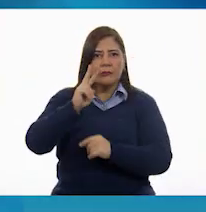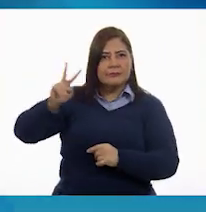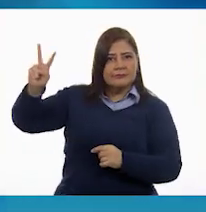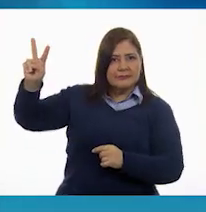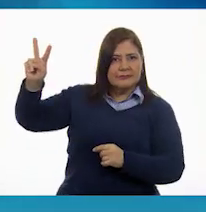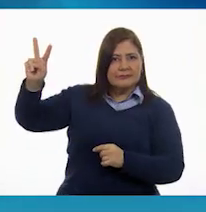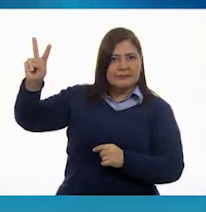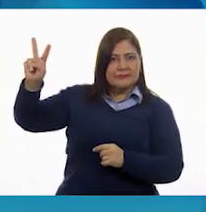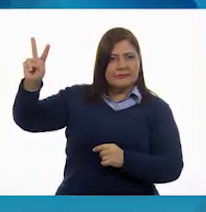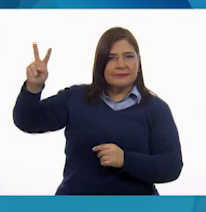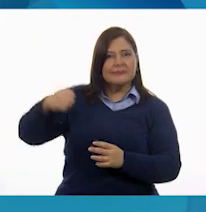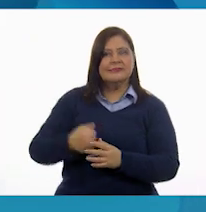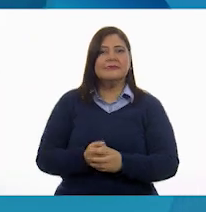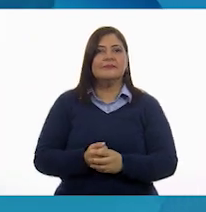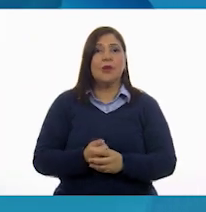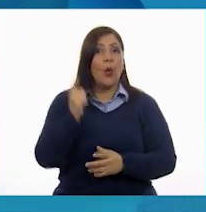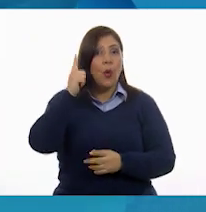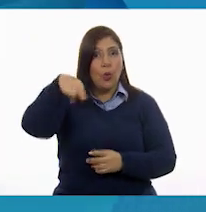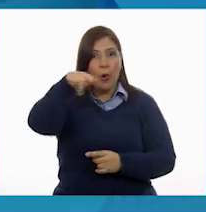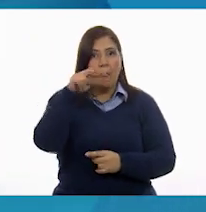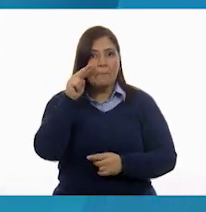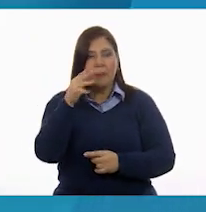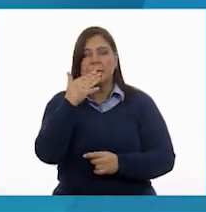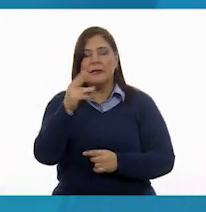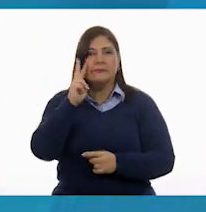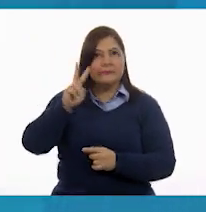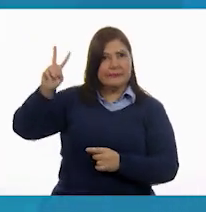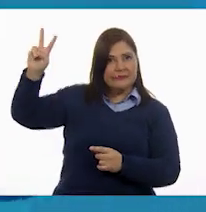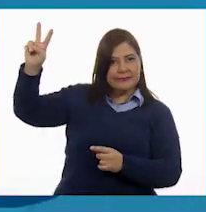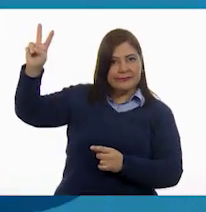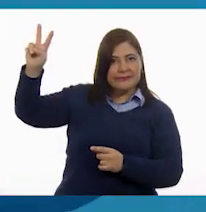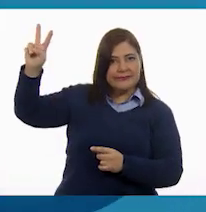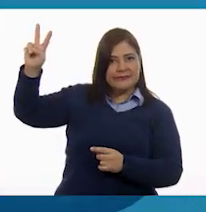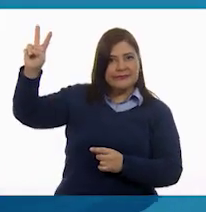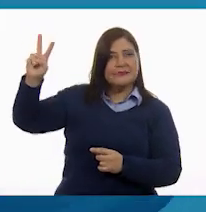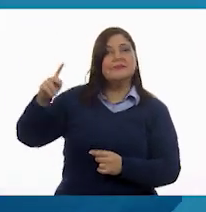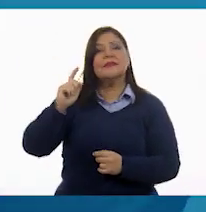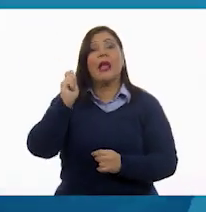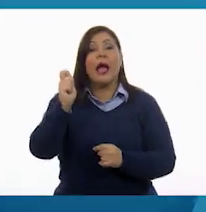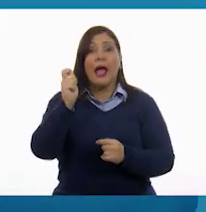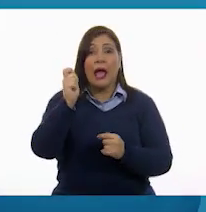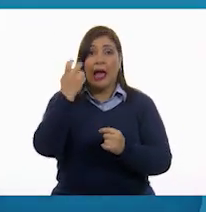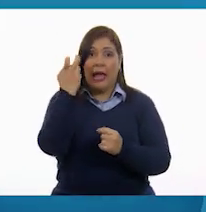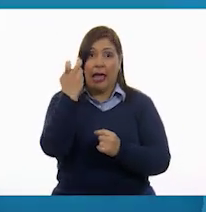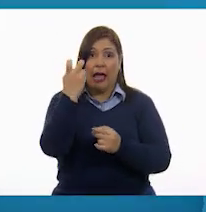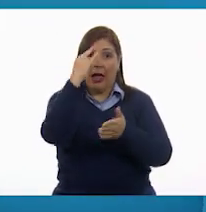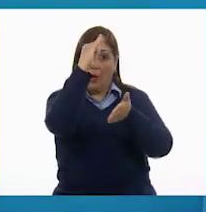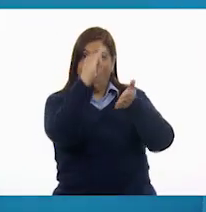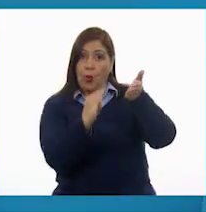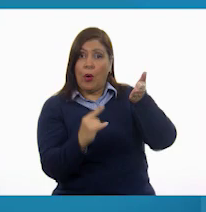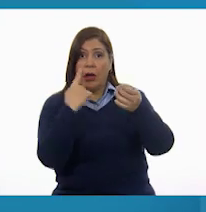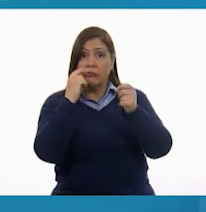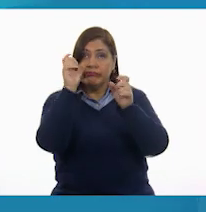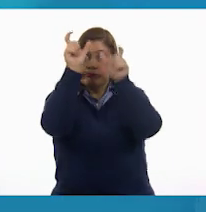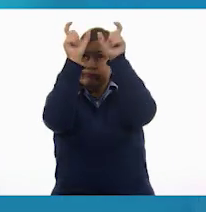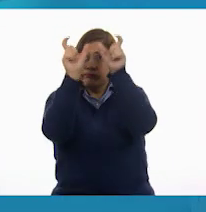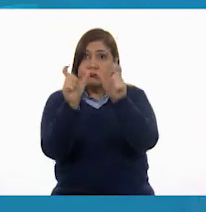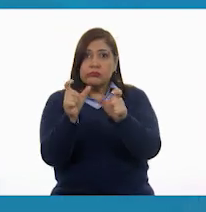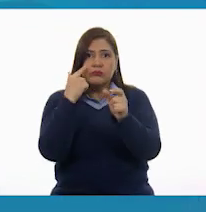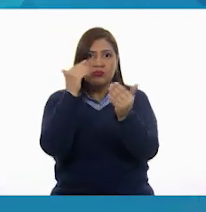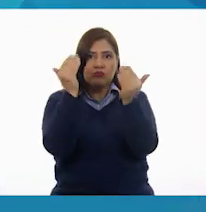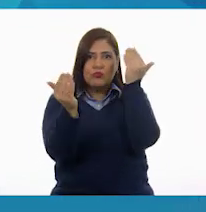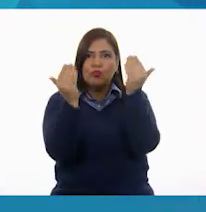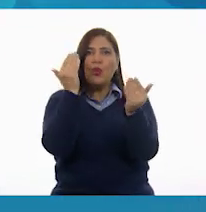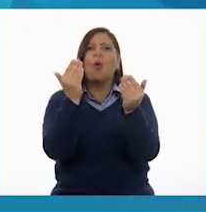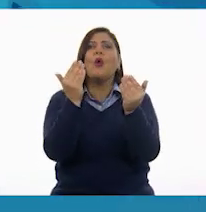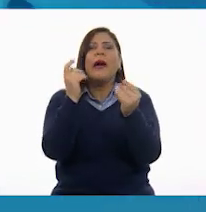que espero que lo vean bien en casa. Y fíjate bien, en este cuadro comparativo podemos observar